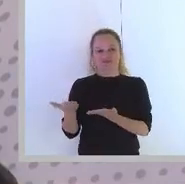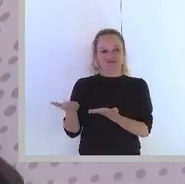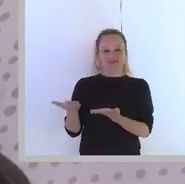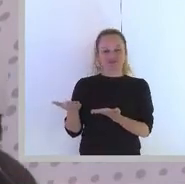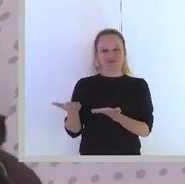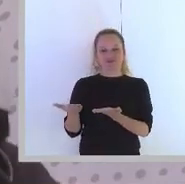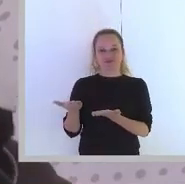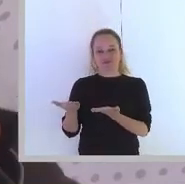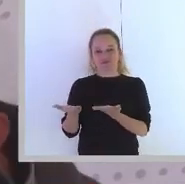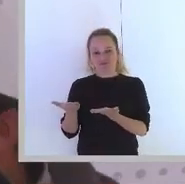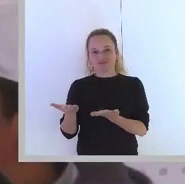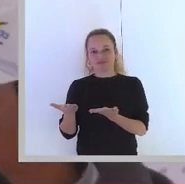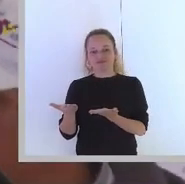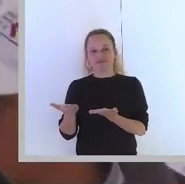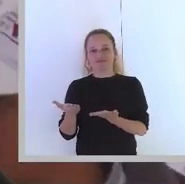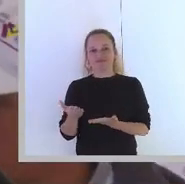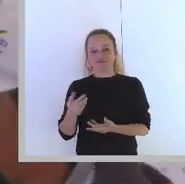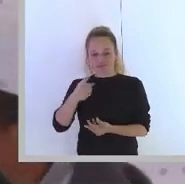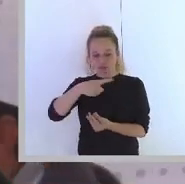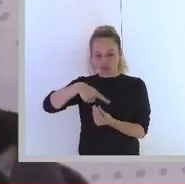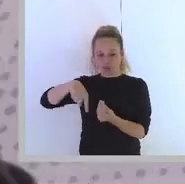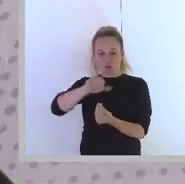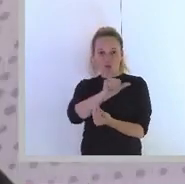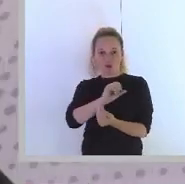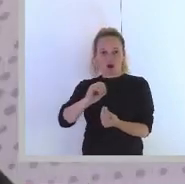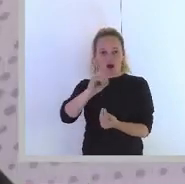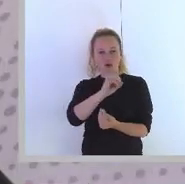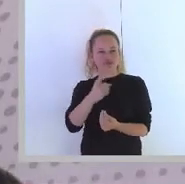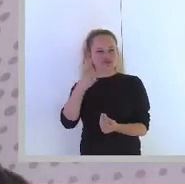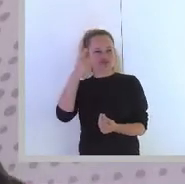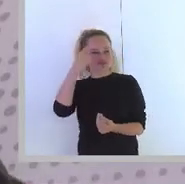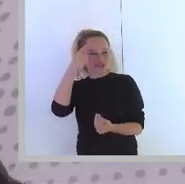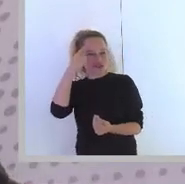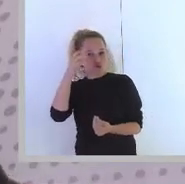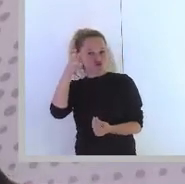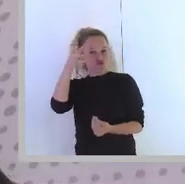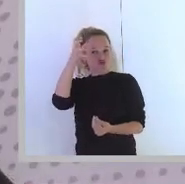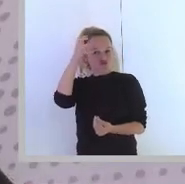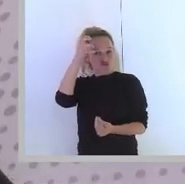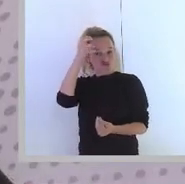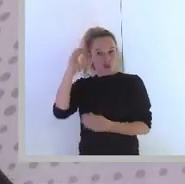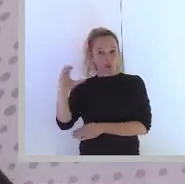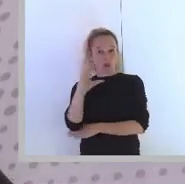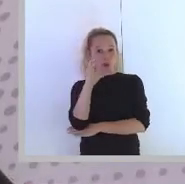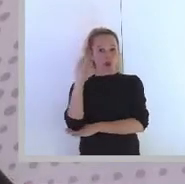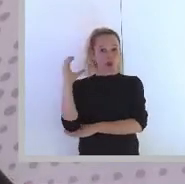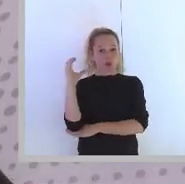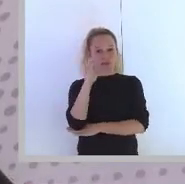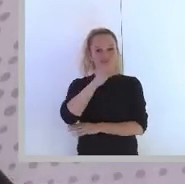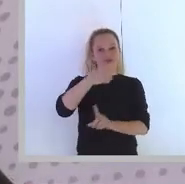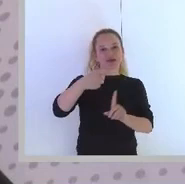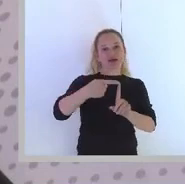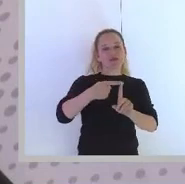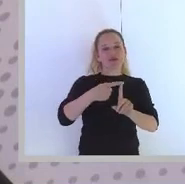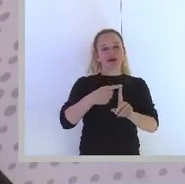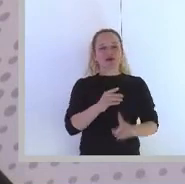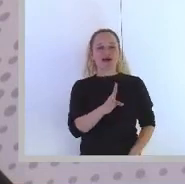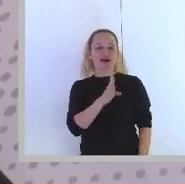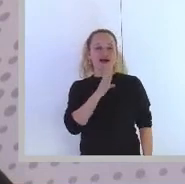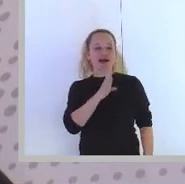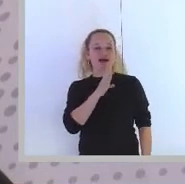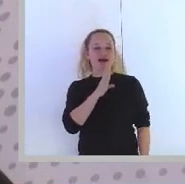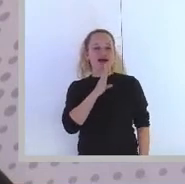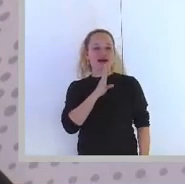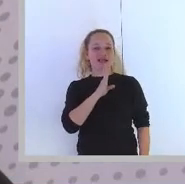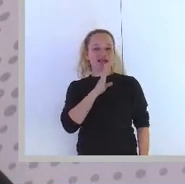los pensadores, pensadoras colombianos. Vamos a darle primero la palabra a